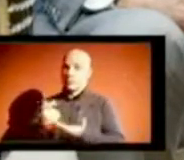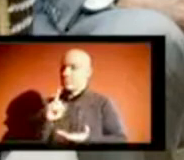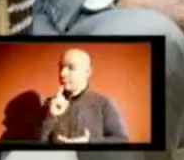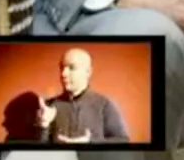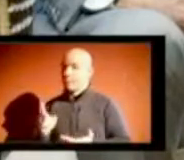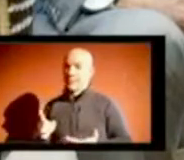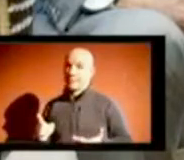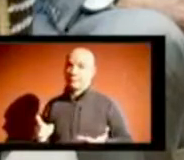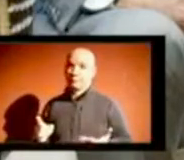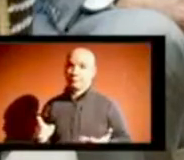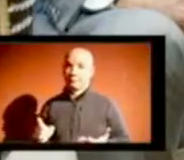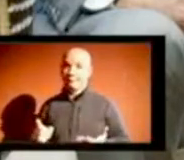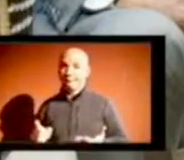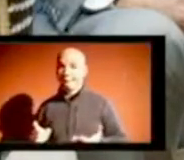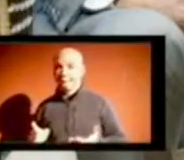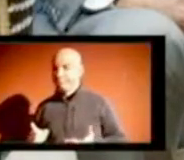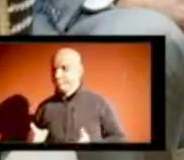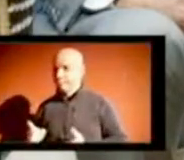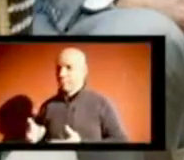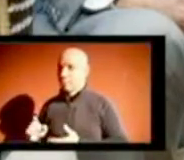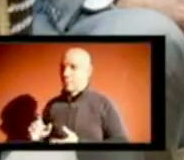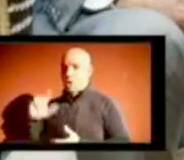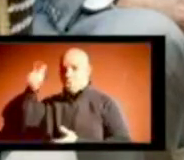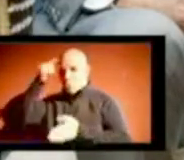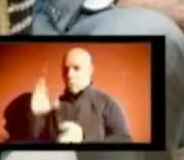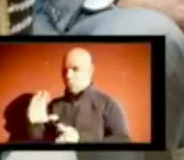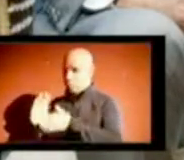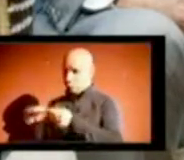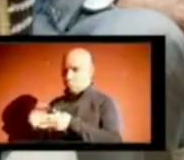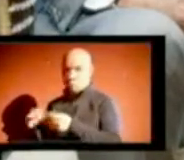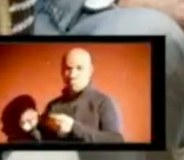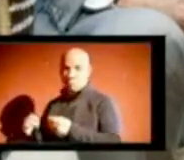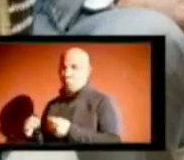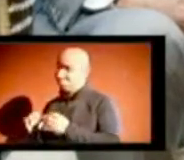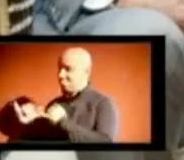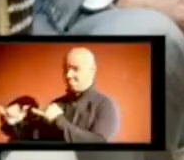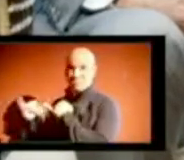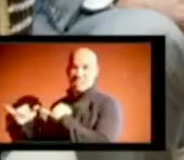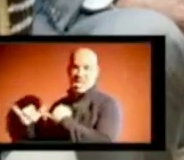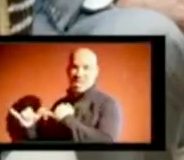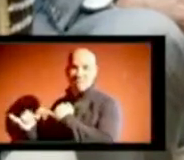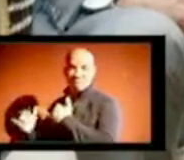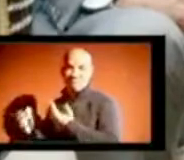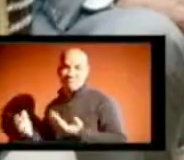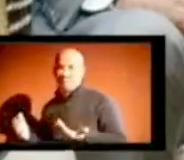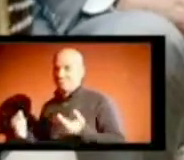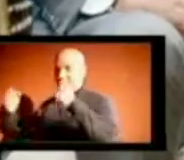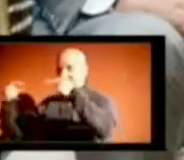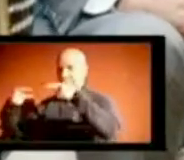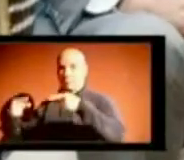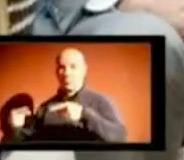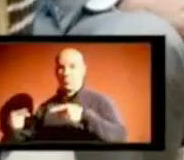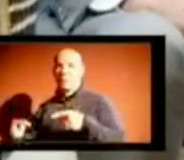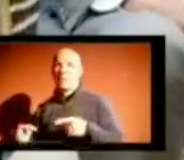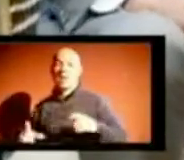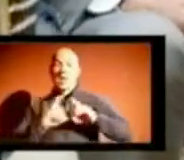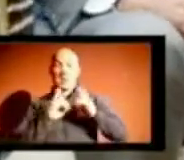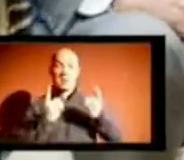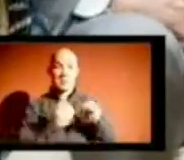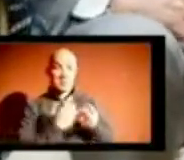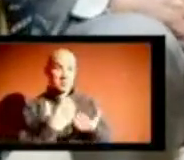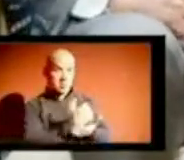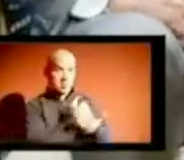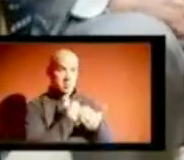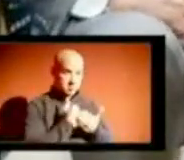las manifestaciones que acaba de hacer el gobernador. Y por otra parte, en lo que respecta al funcionamiento del Departamento de Hacienda y